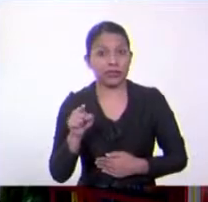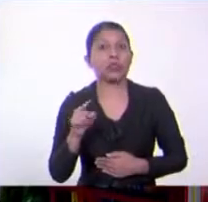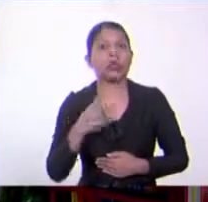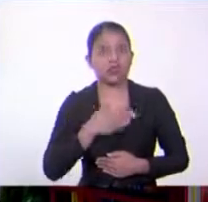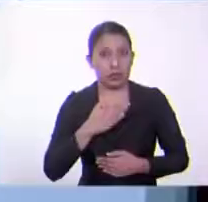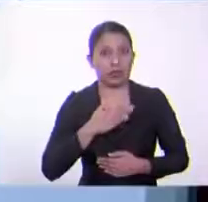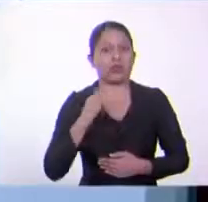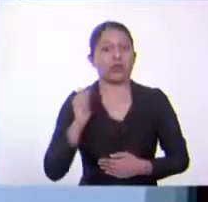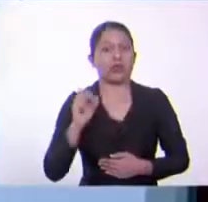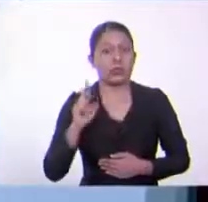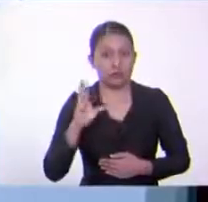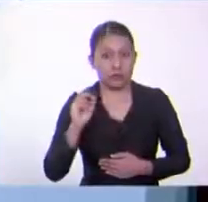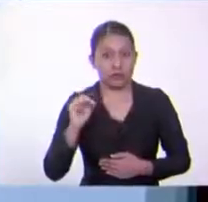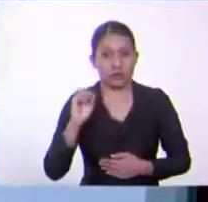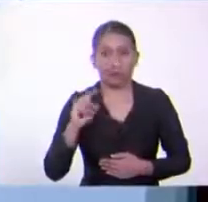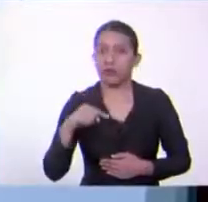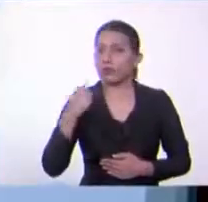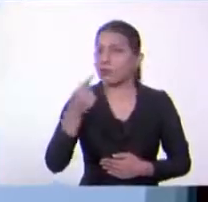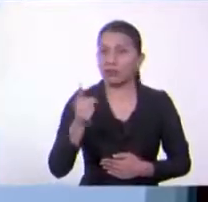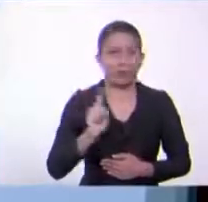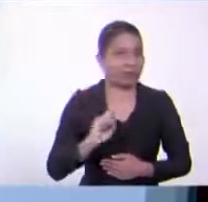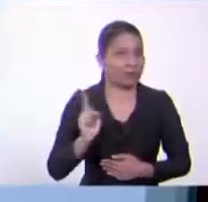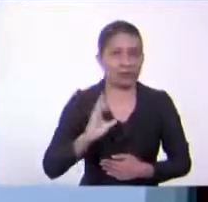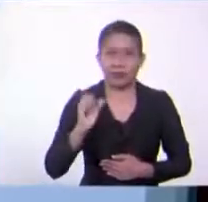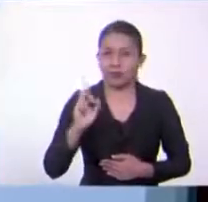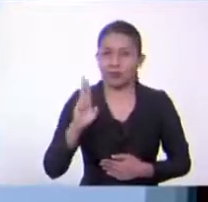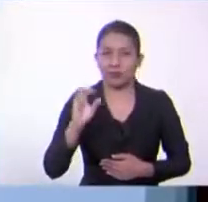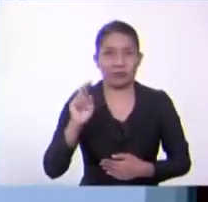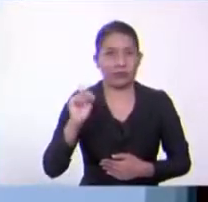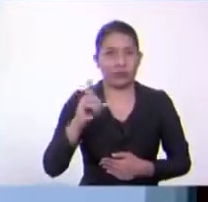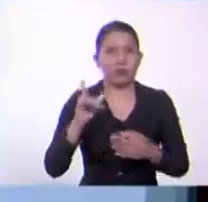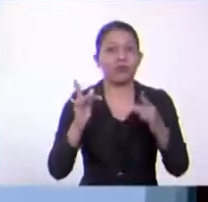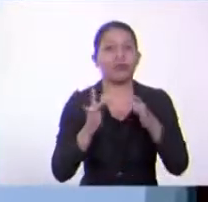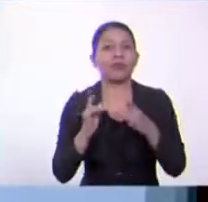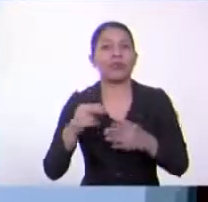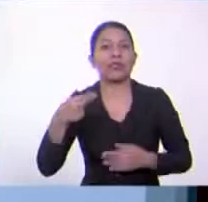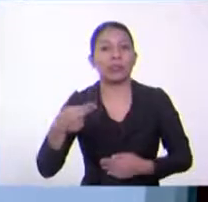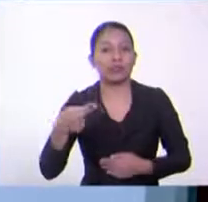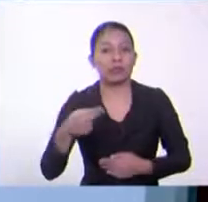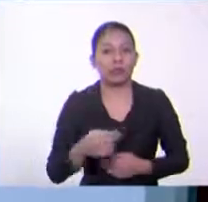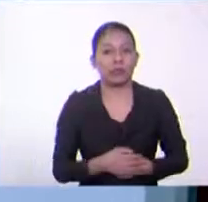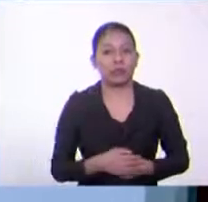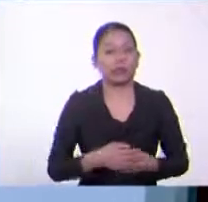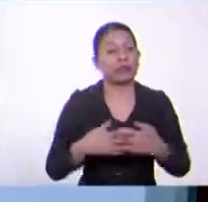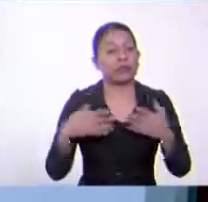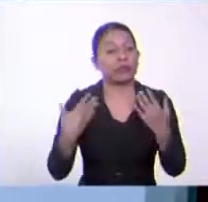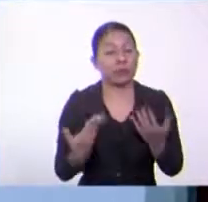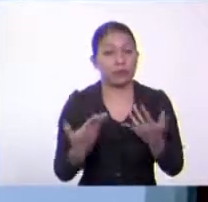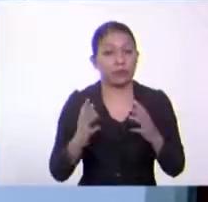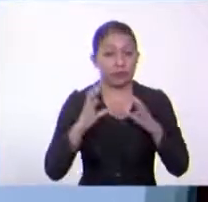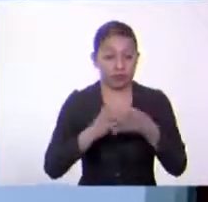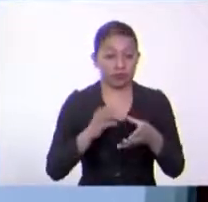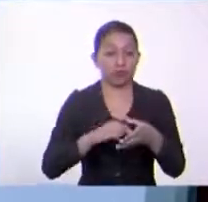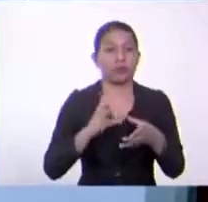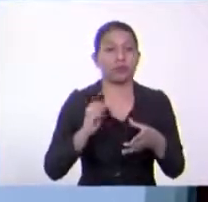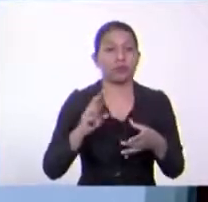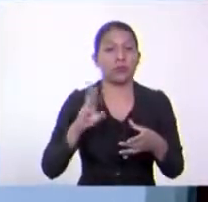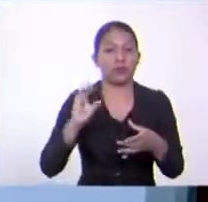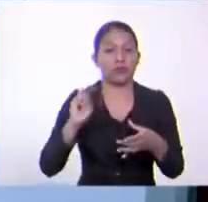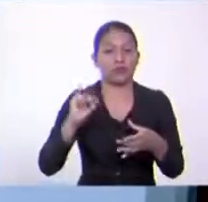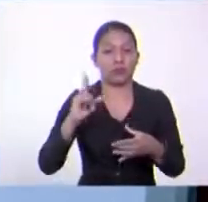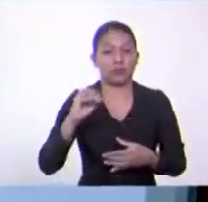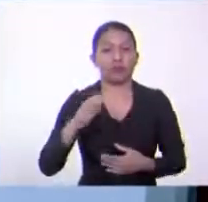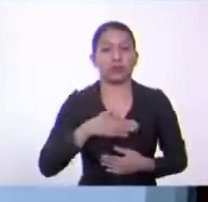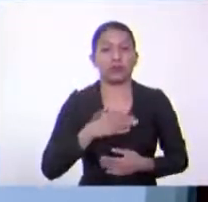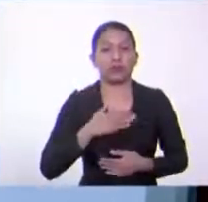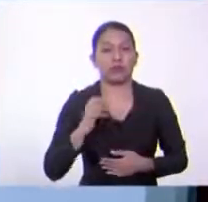carbono, pero este no, este es el enlace con el hidrógeno. Por tanto, mi grupo carbonilo estaría en el